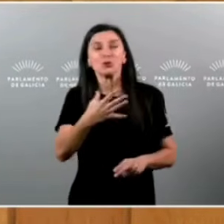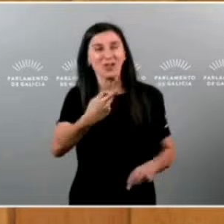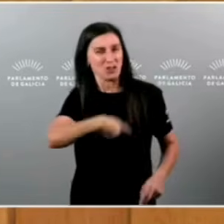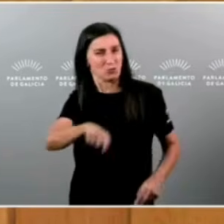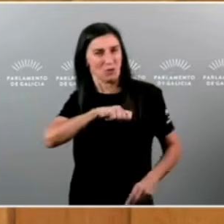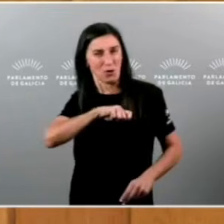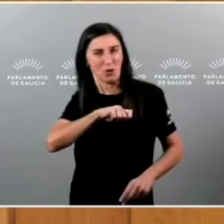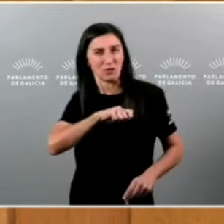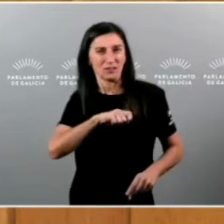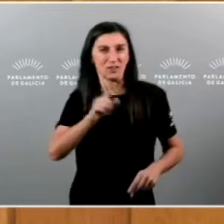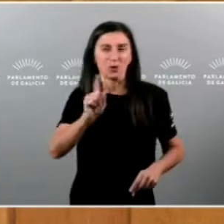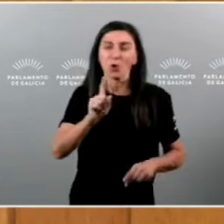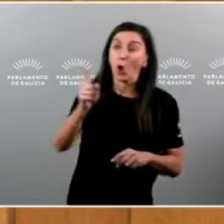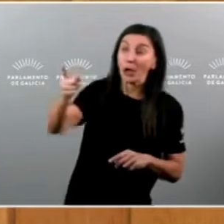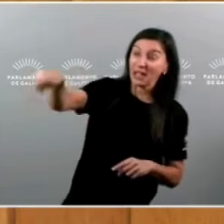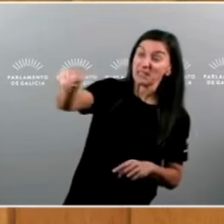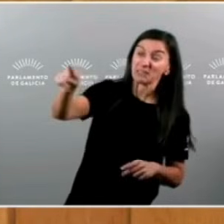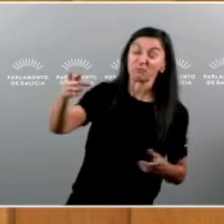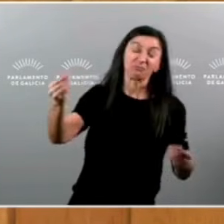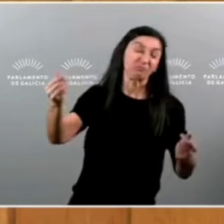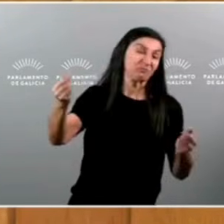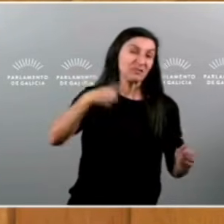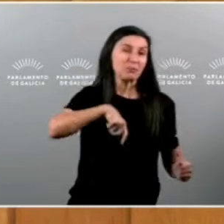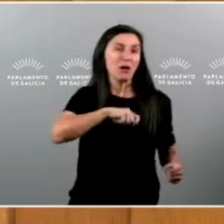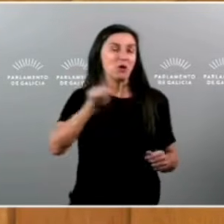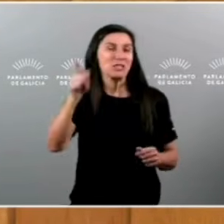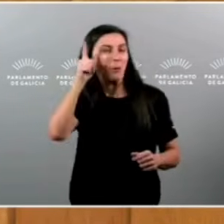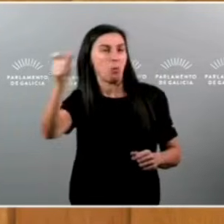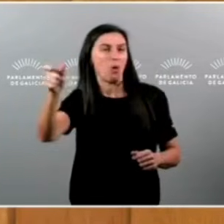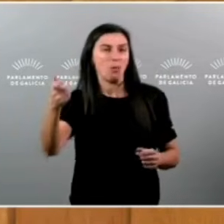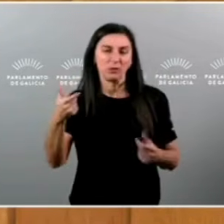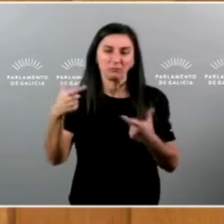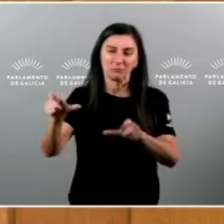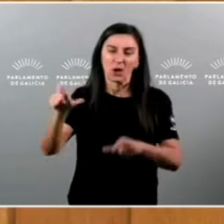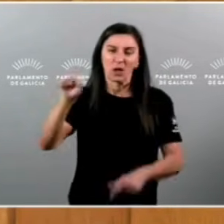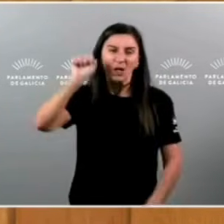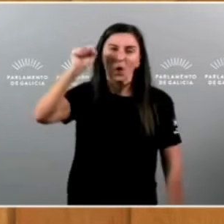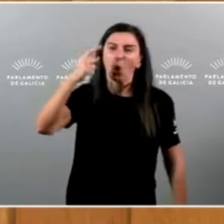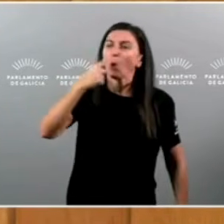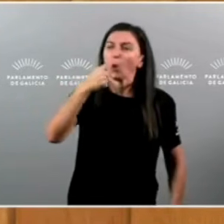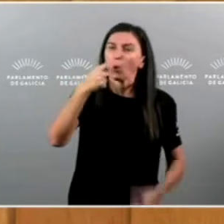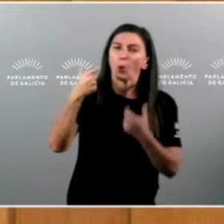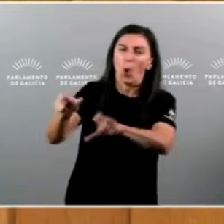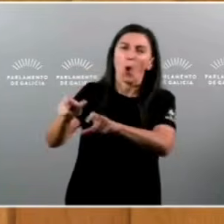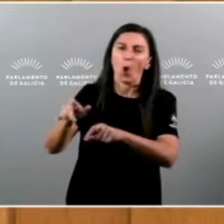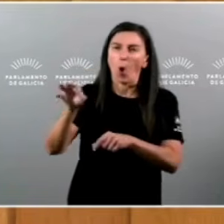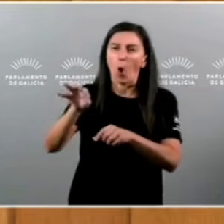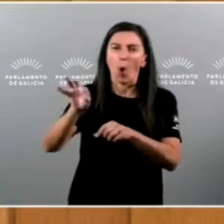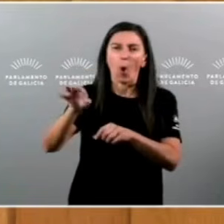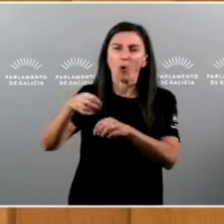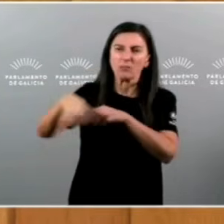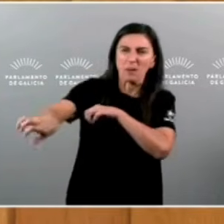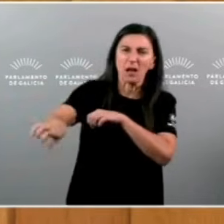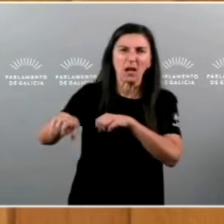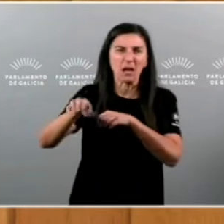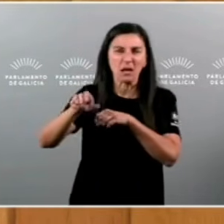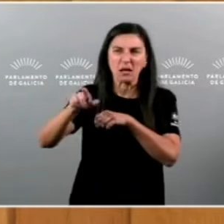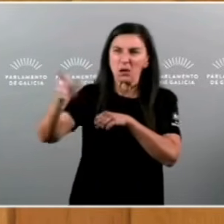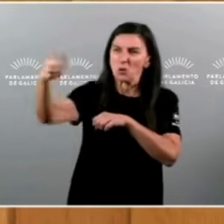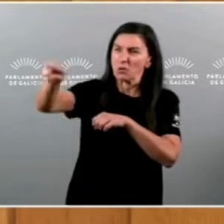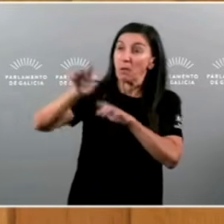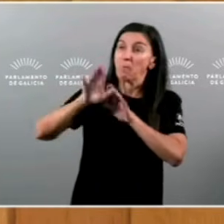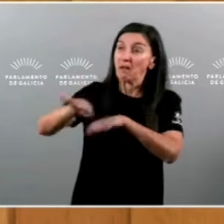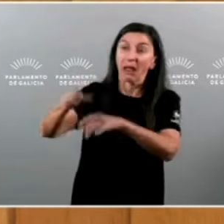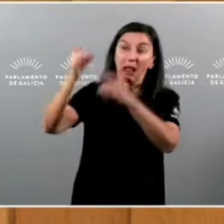como a vosotros, de provincias, rojos e separatistas, que ides por aí manifestarvos por calquera